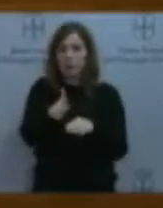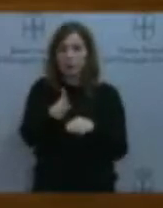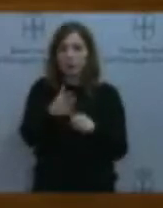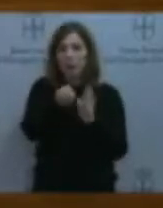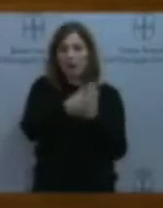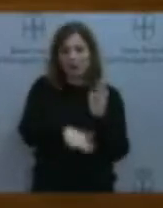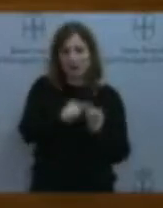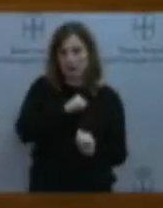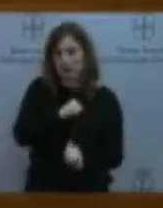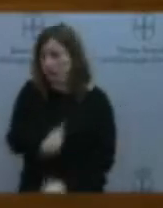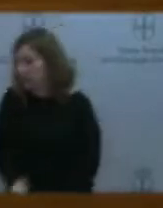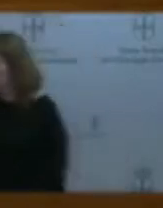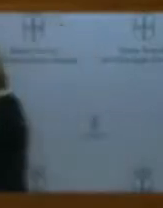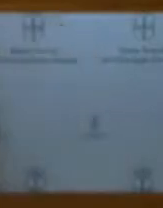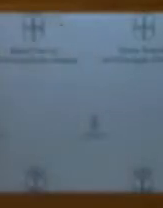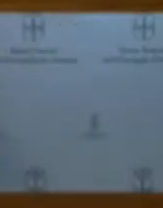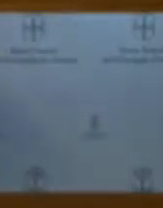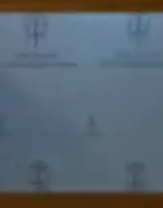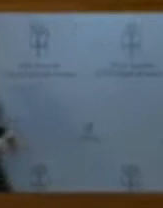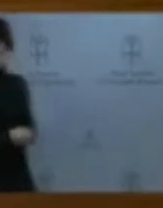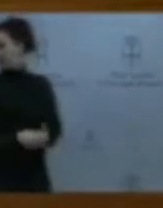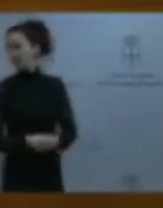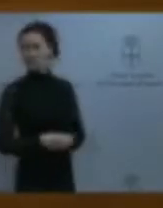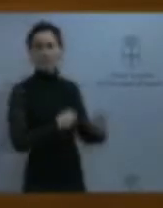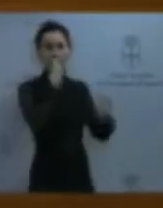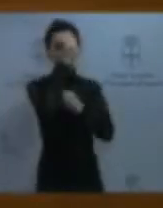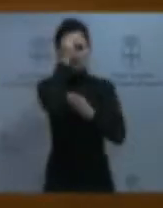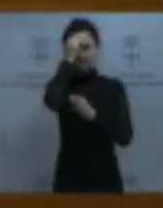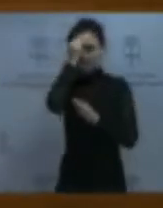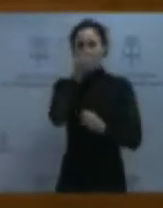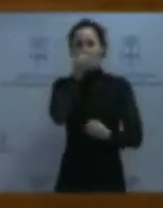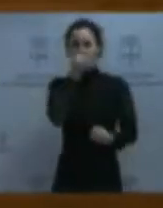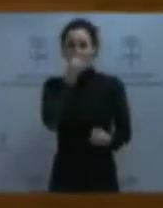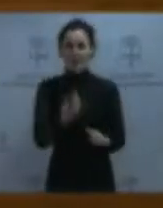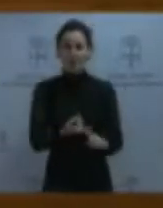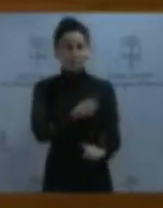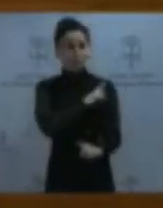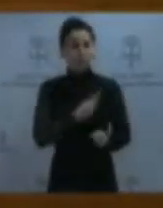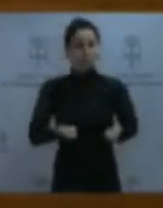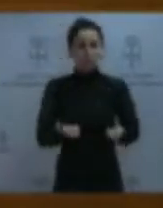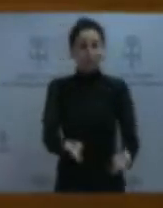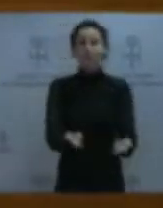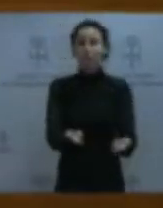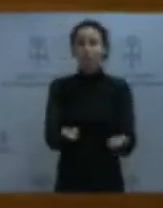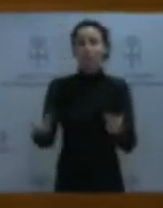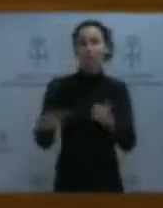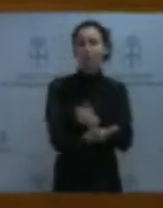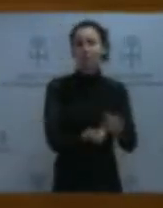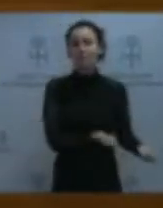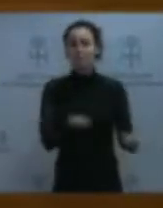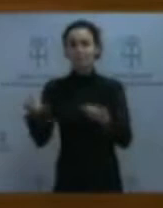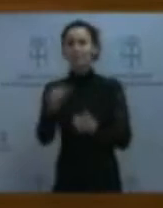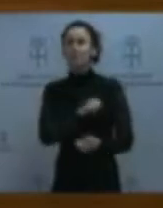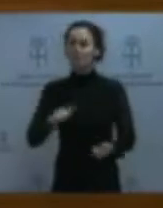espera. Y creemos que se puede mejorar radicalmente evitándonos los sobrecostes de esas derivaciones al sector